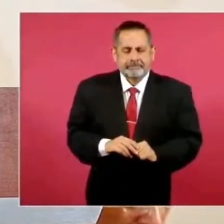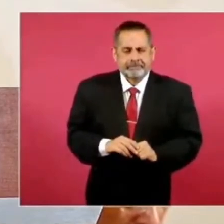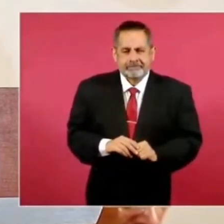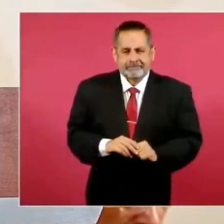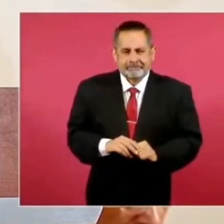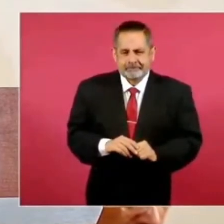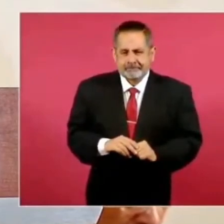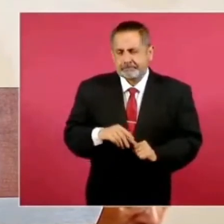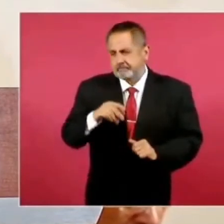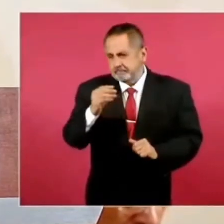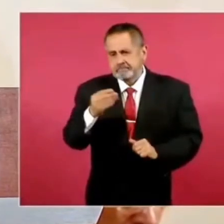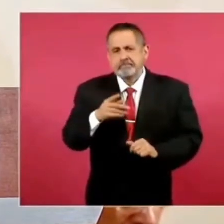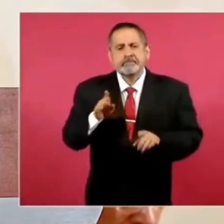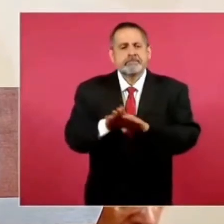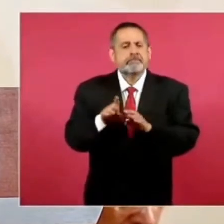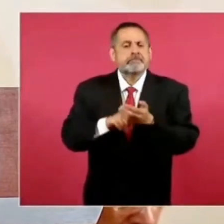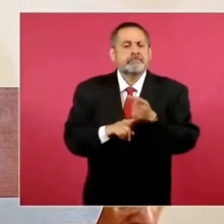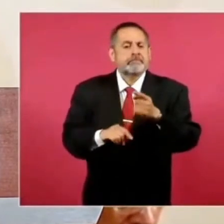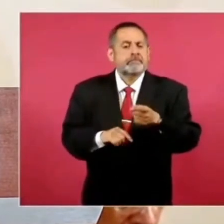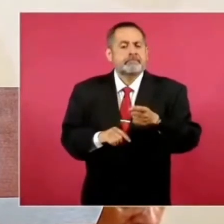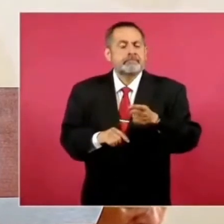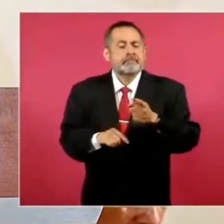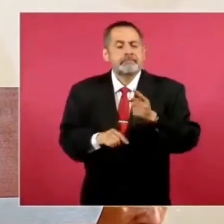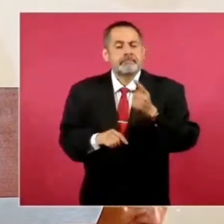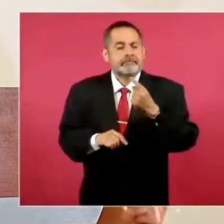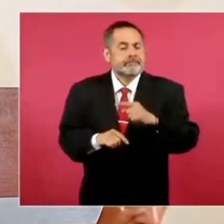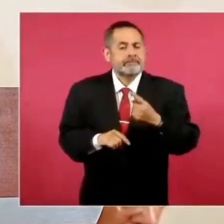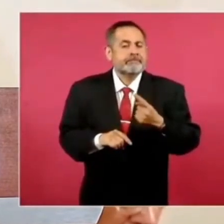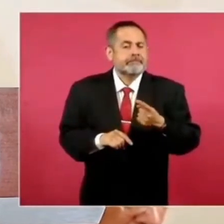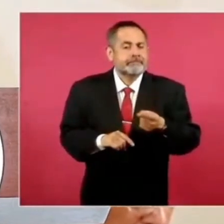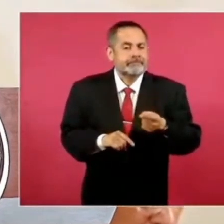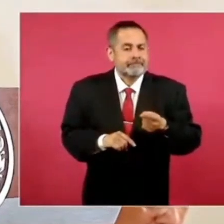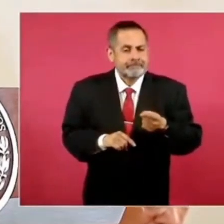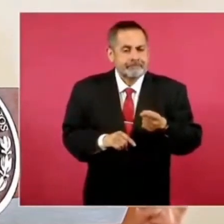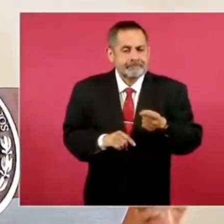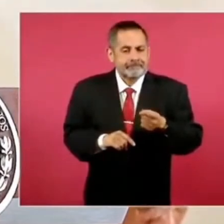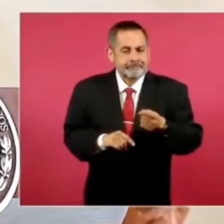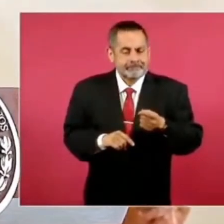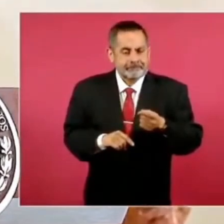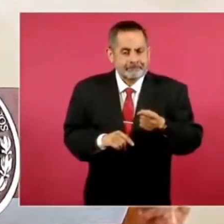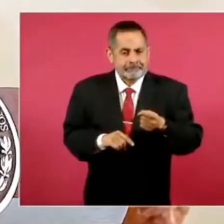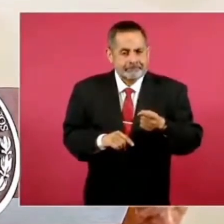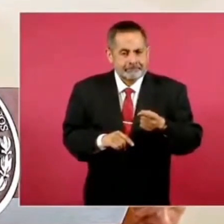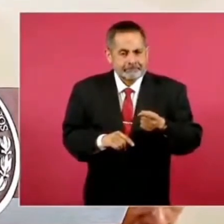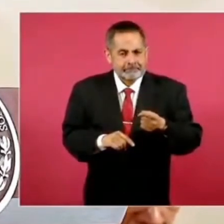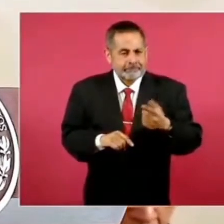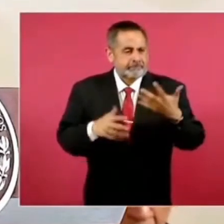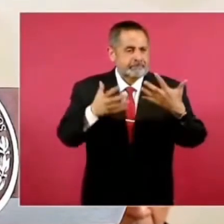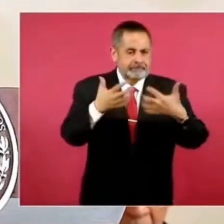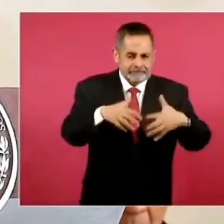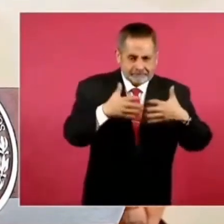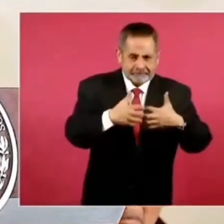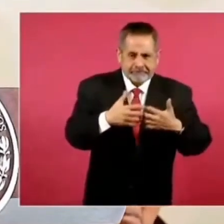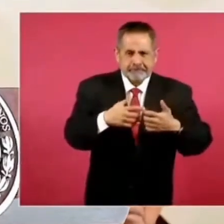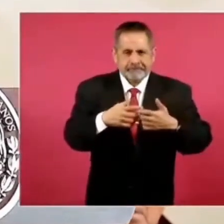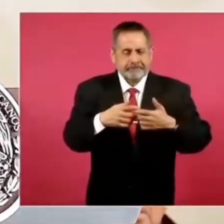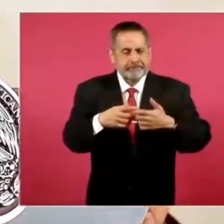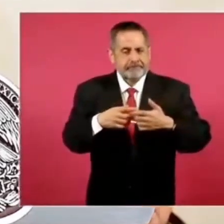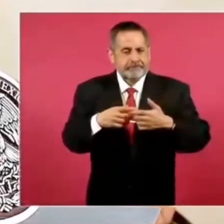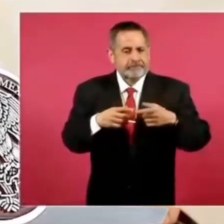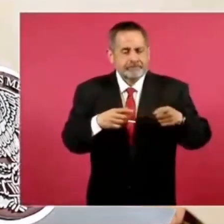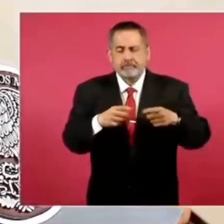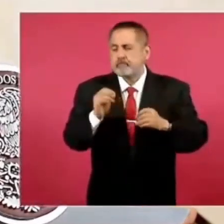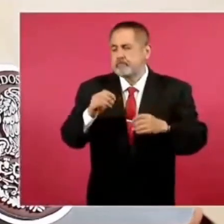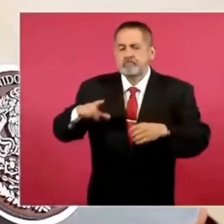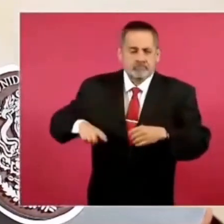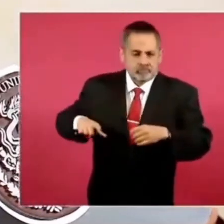De todas formas, para que un gobierno, una empresa extranjera compre